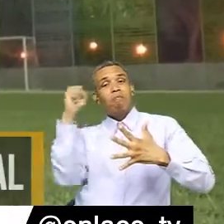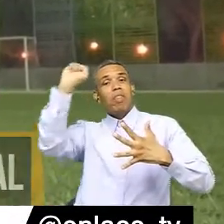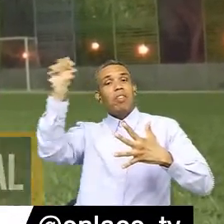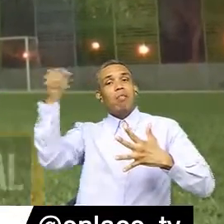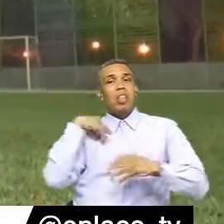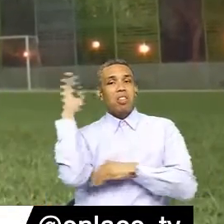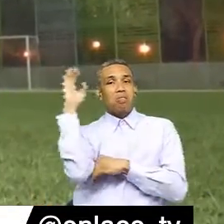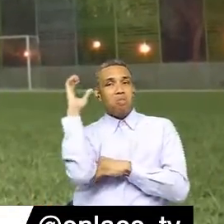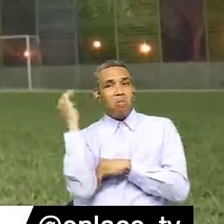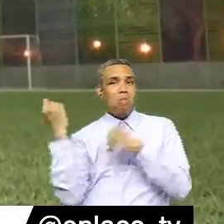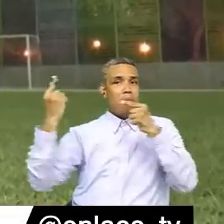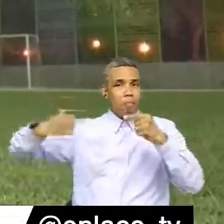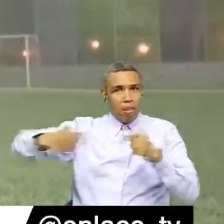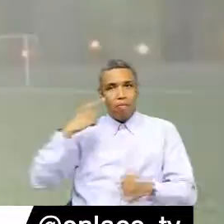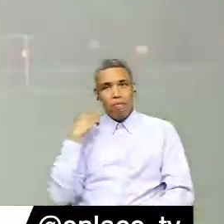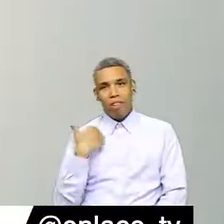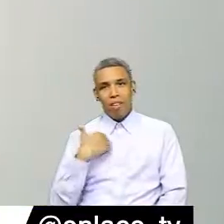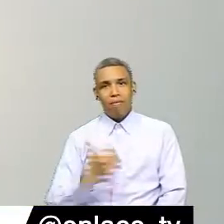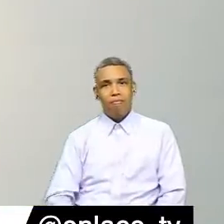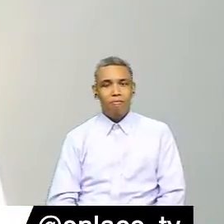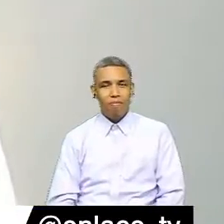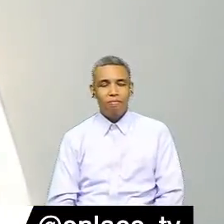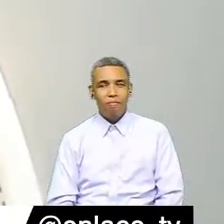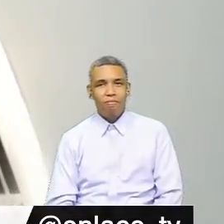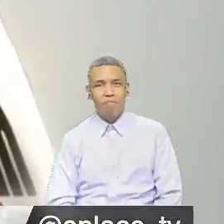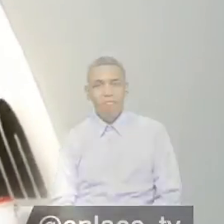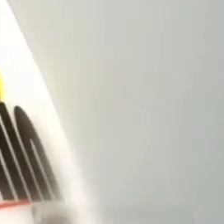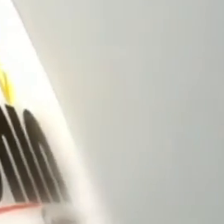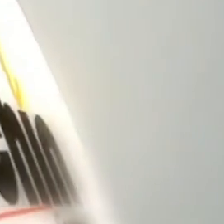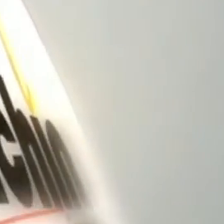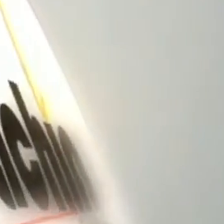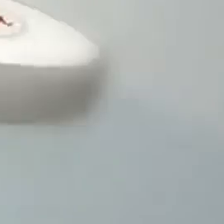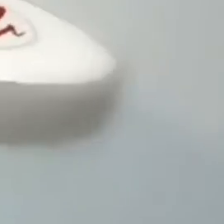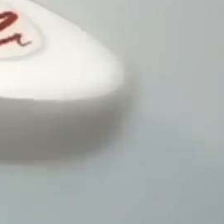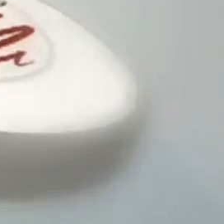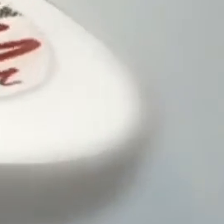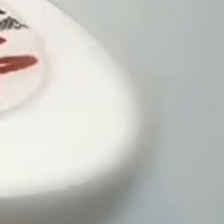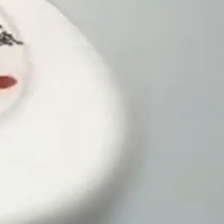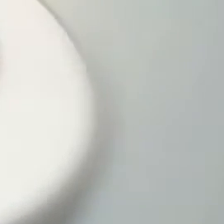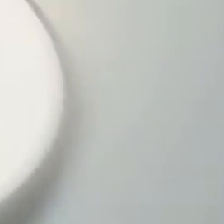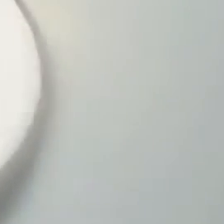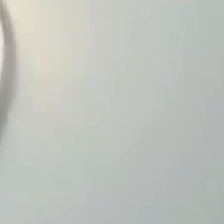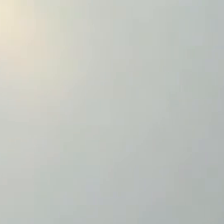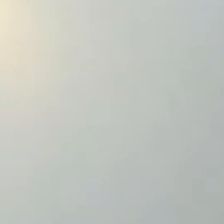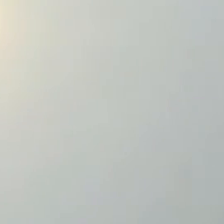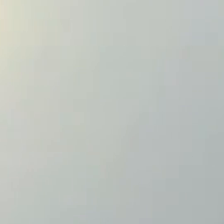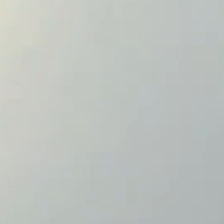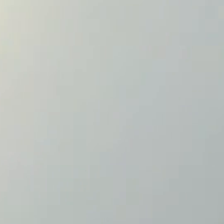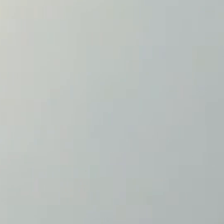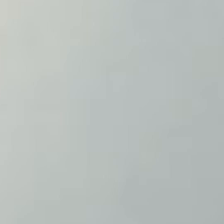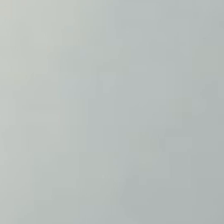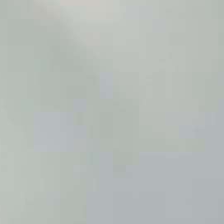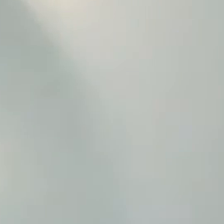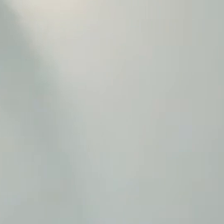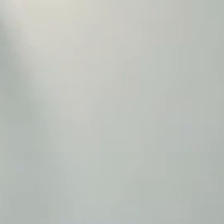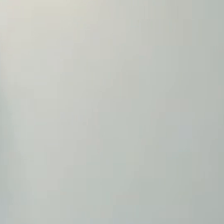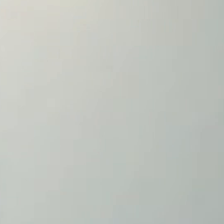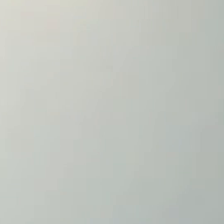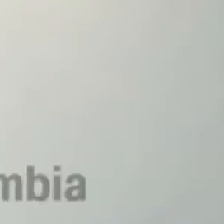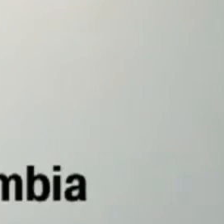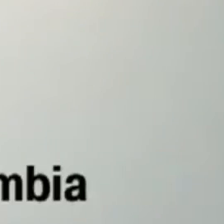una vez al año hasta aquí los deportes con el patrocinio de restaurante 'el machine gourmet ahora en su